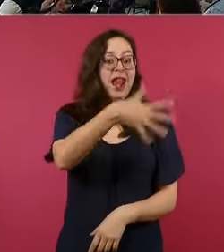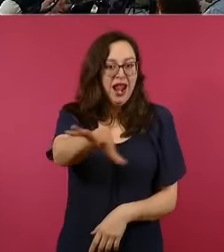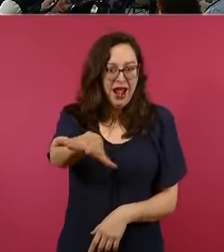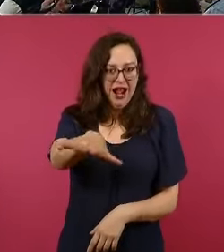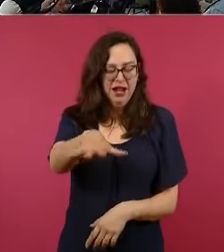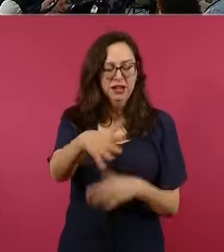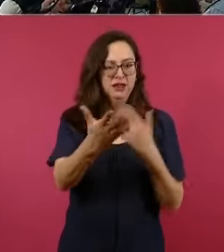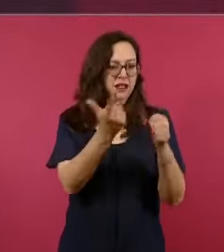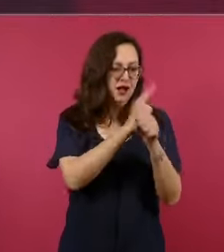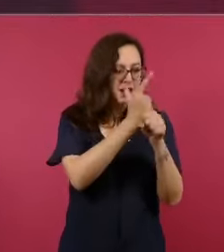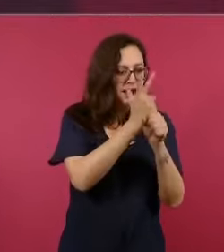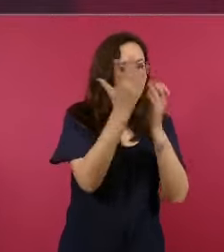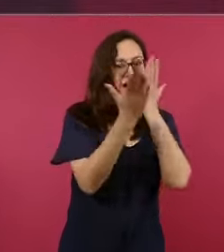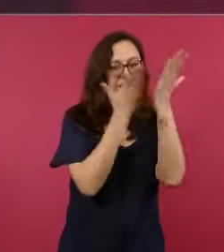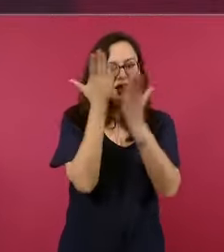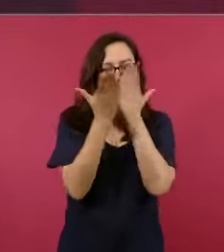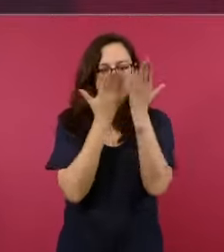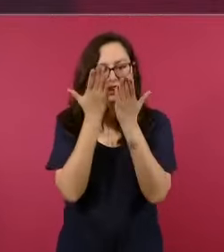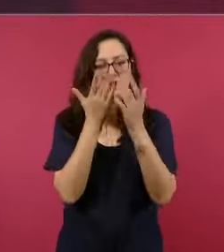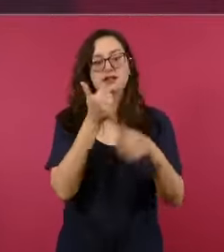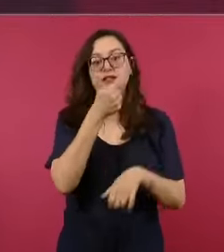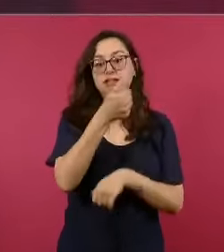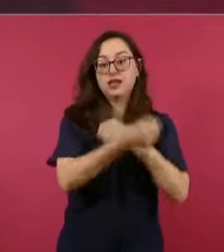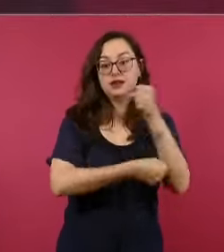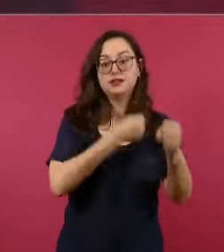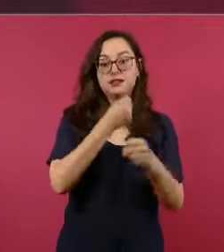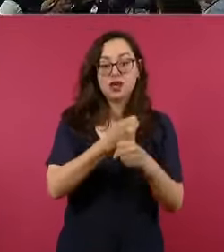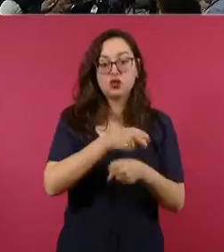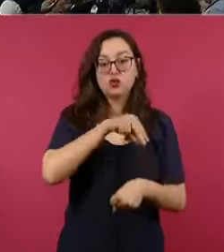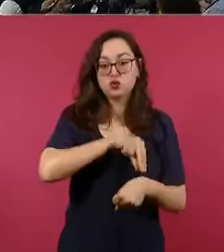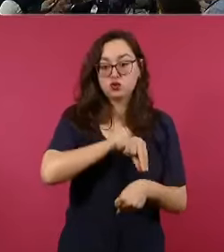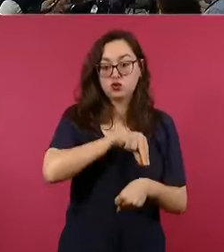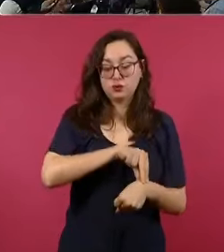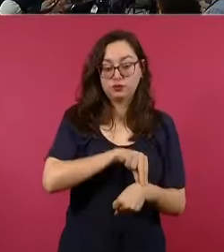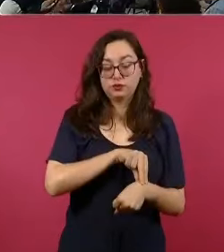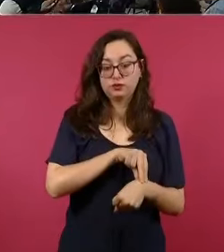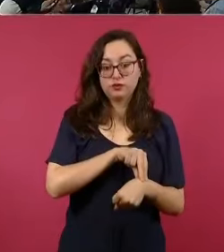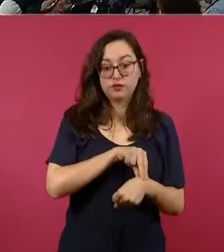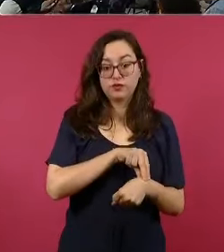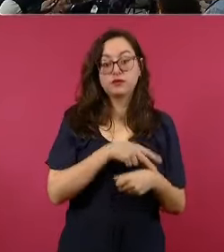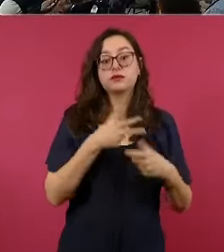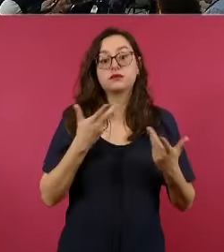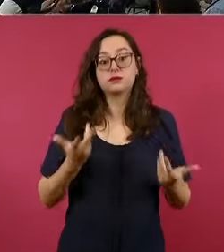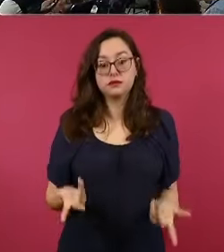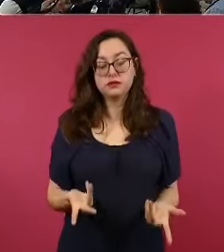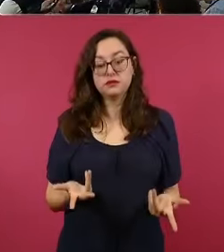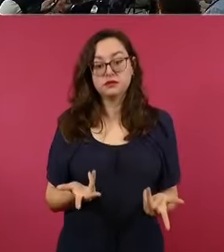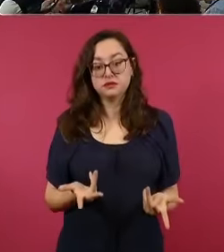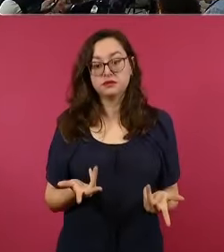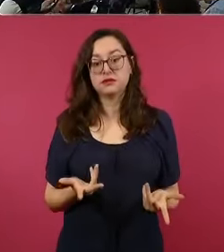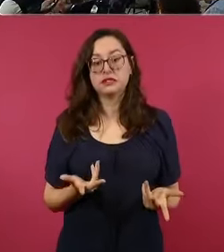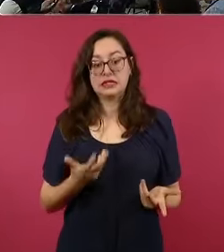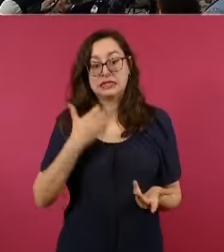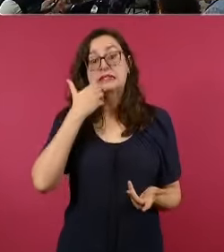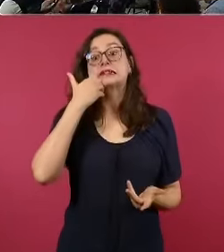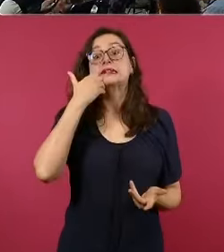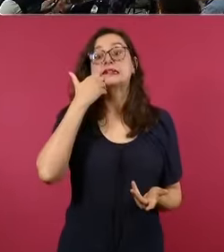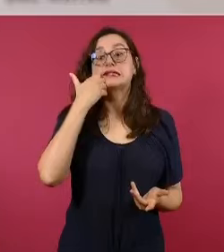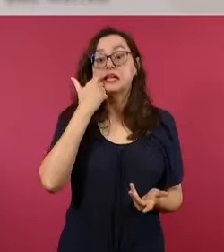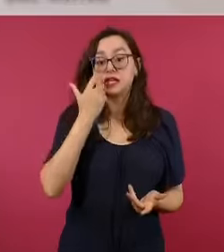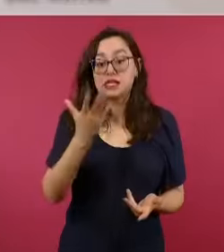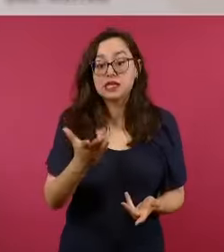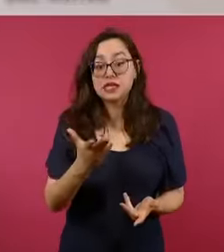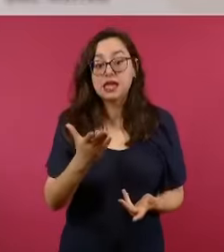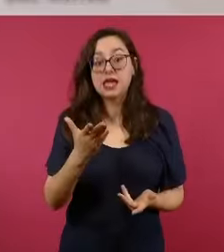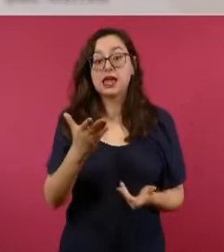carrera su licenciatura de durante 6 años de Medicina eh general y muchos de ellos o están preparándose para hacer el examen de